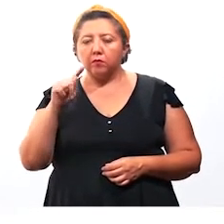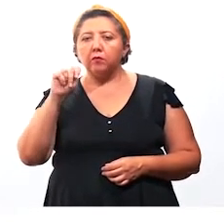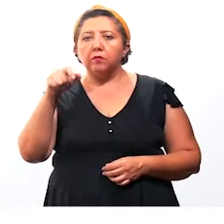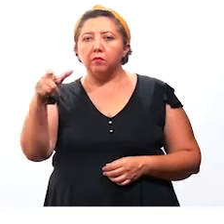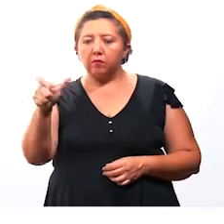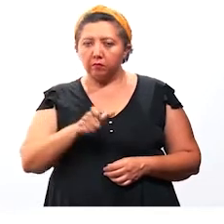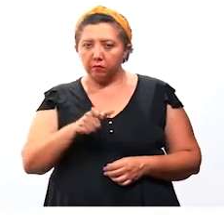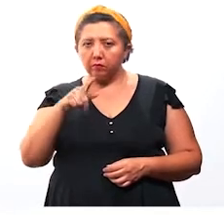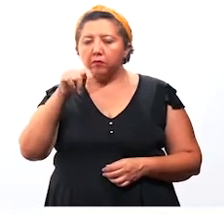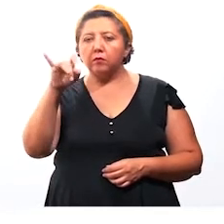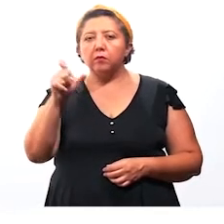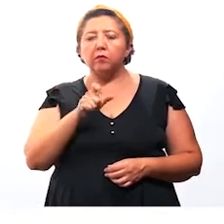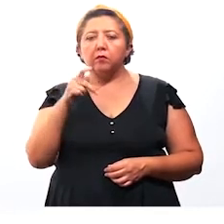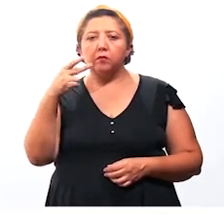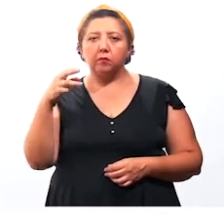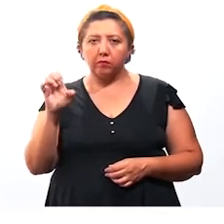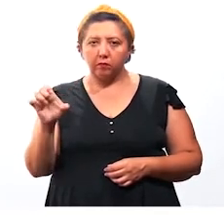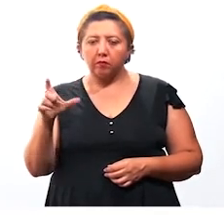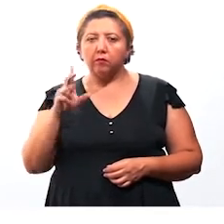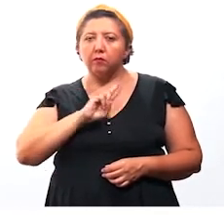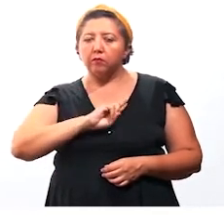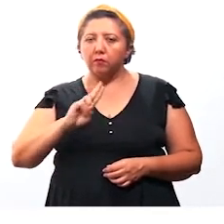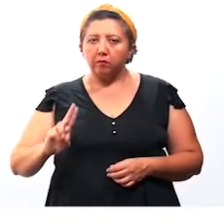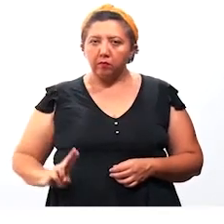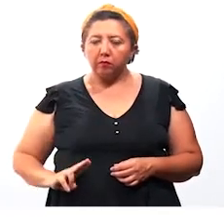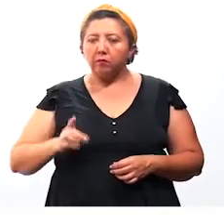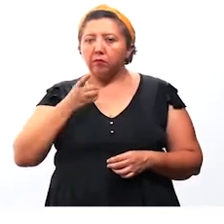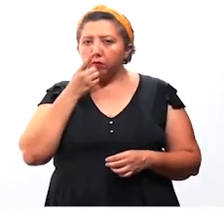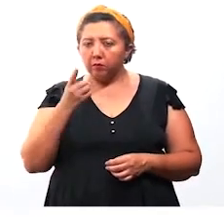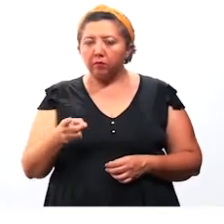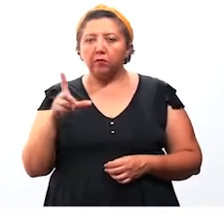Tecash, Ticul, Tixpehual y Humán. De los